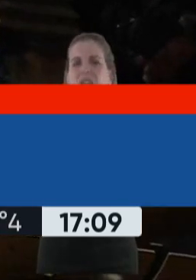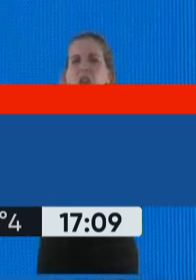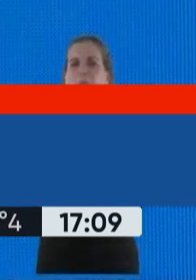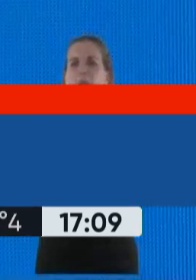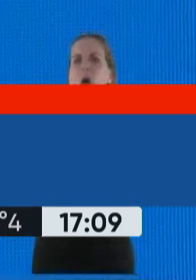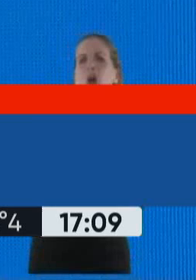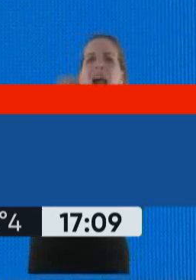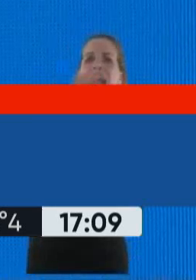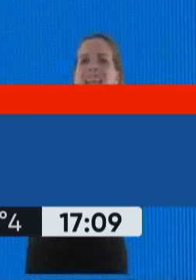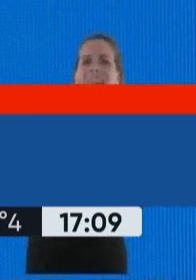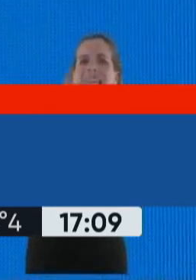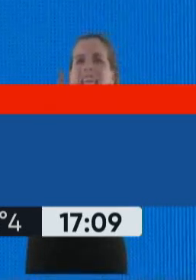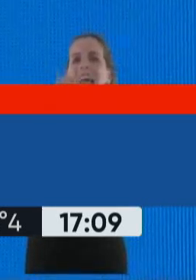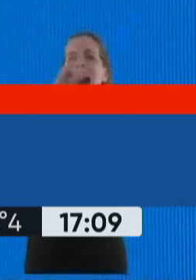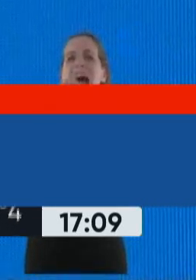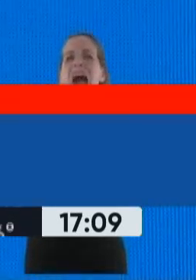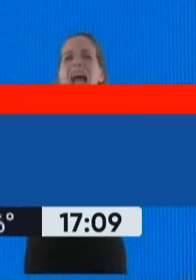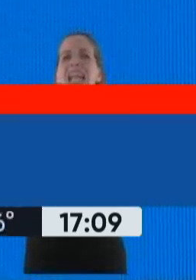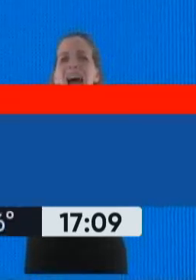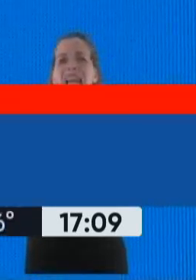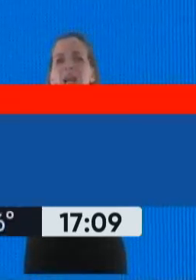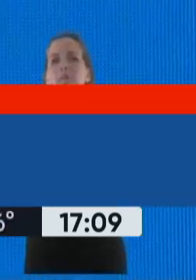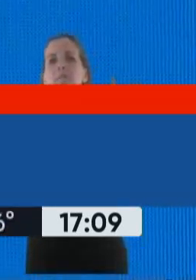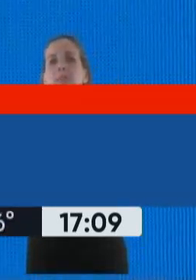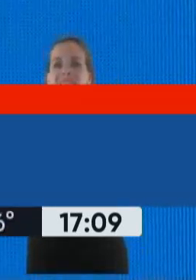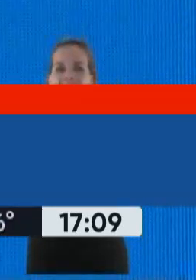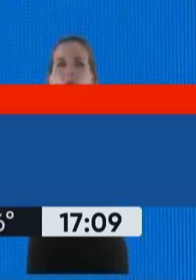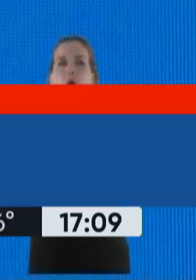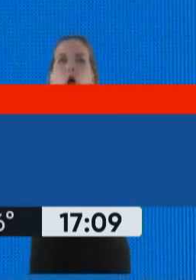dijo, hoy toco, ¿en dónde? Por streaming.